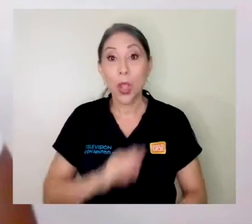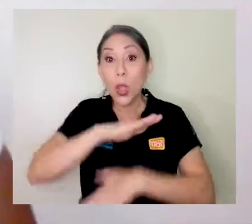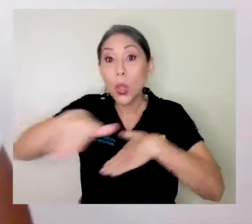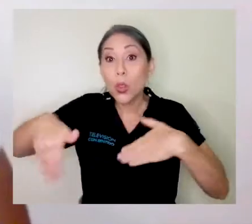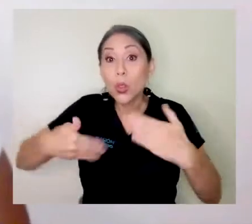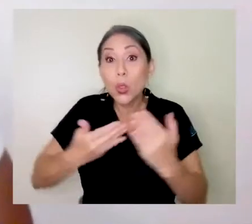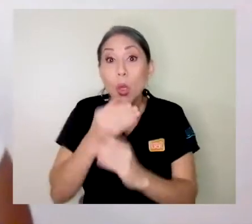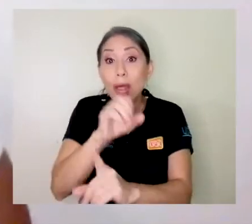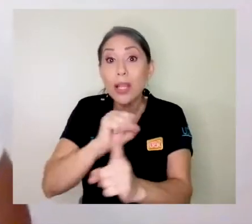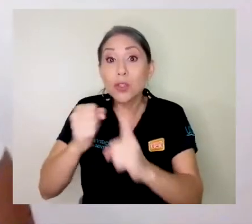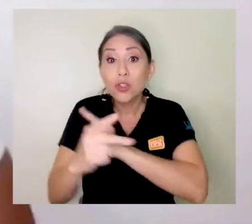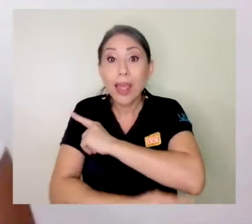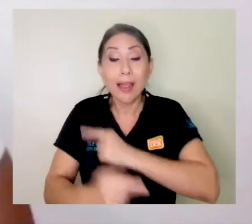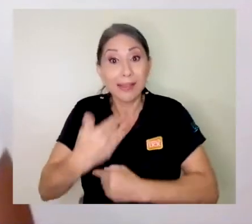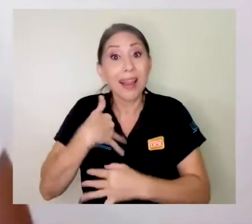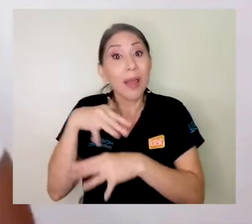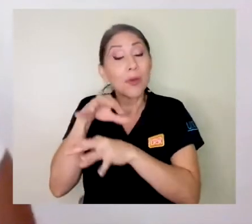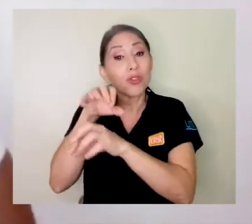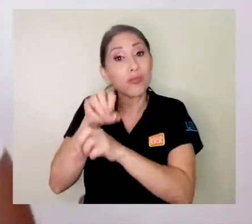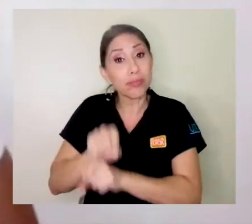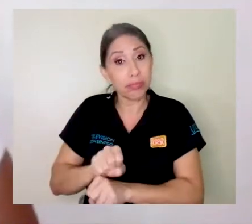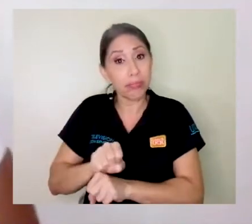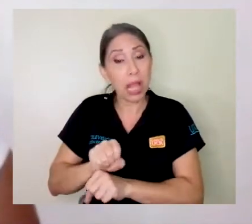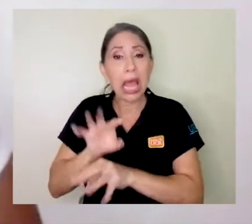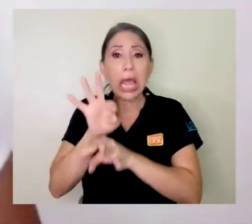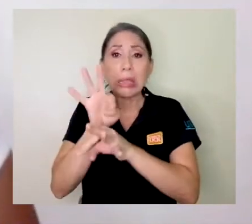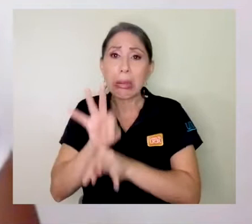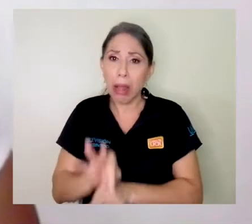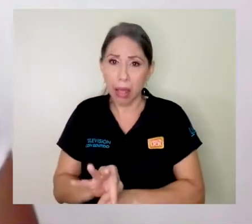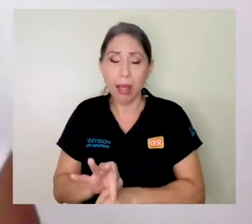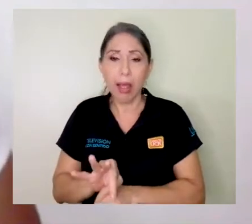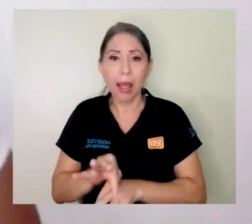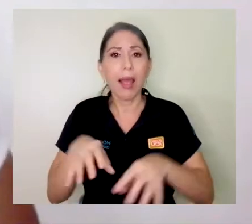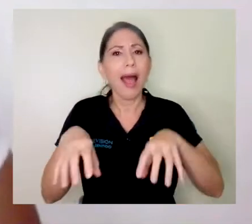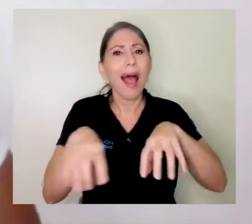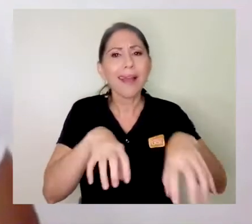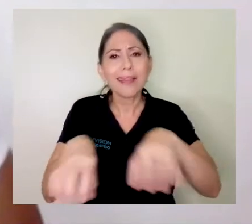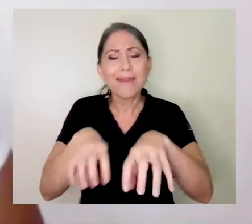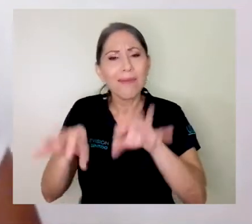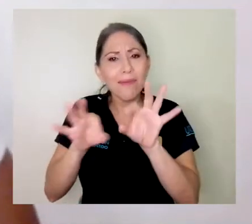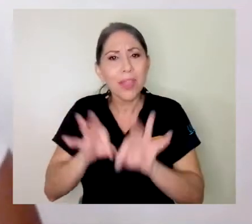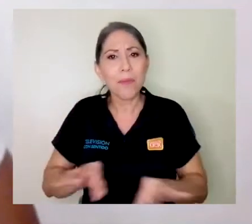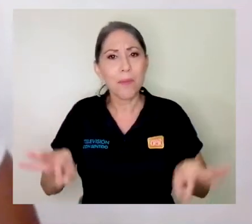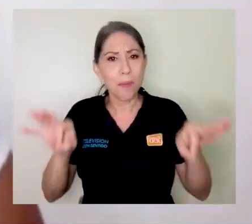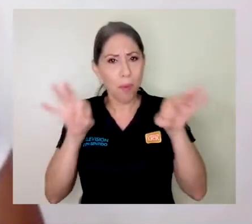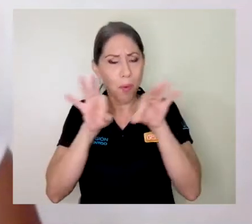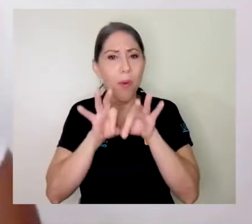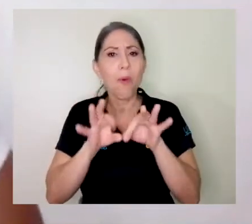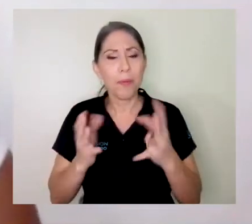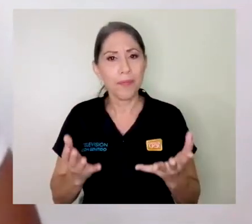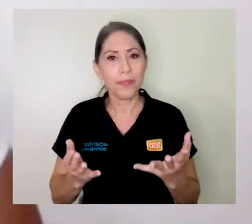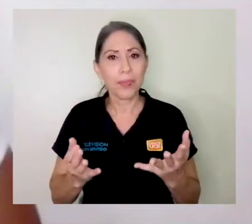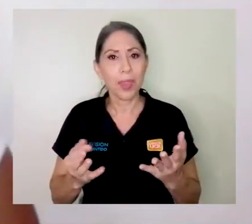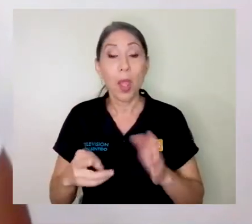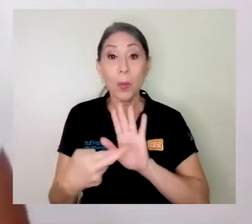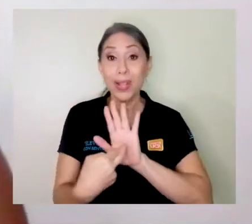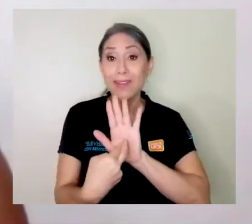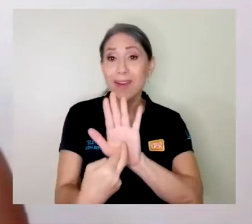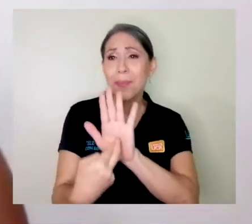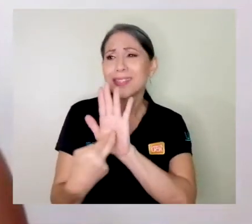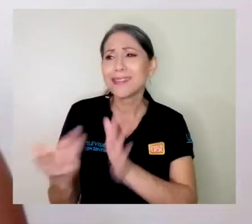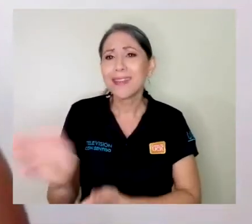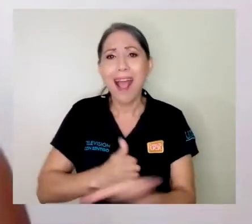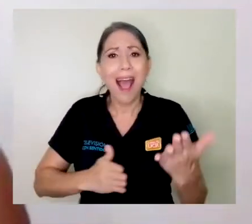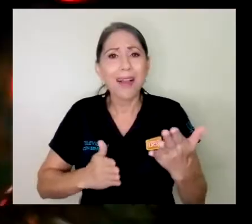Todas las sociedades tenemos rituales o tenemos tradiciones, ¿verdad? Actividades que son importantes, ¿verdad? Porque